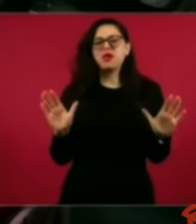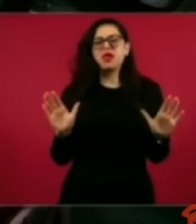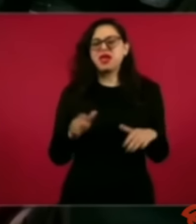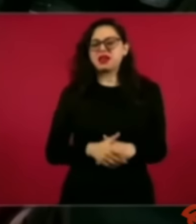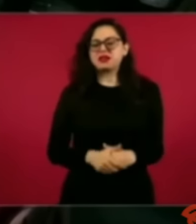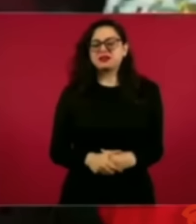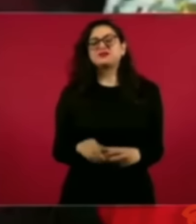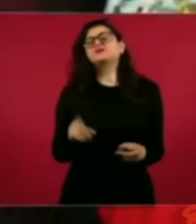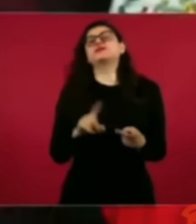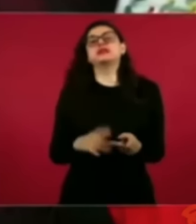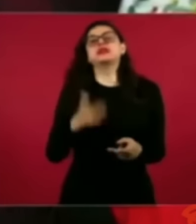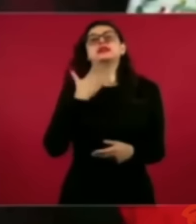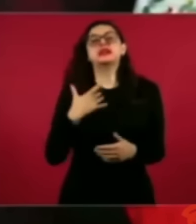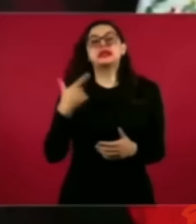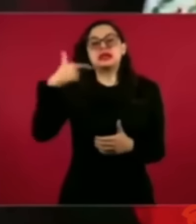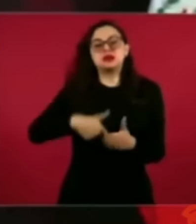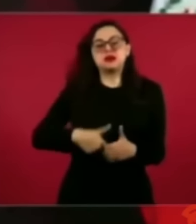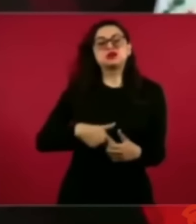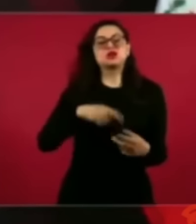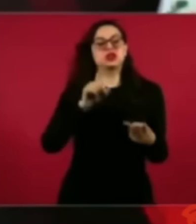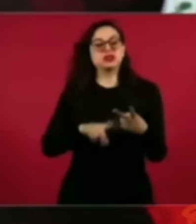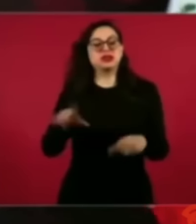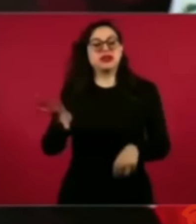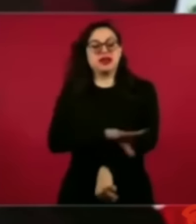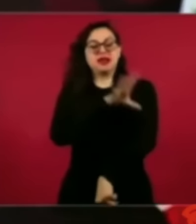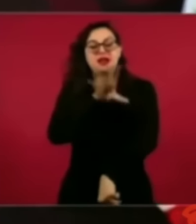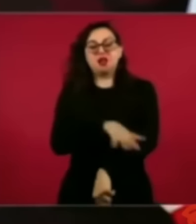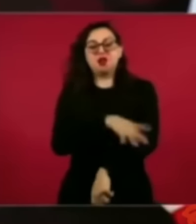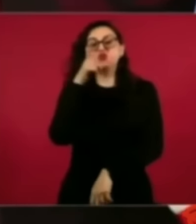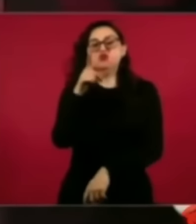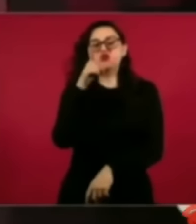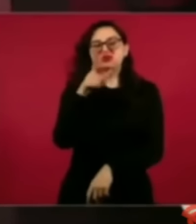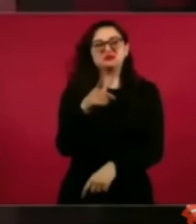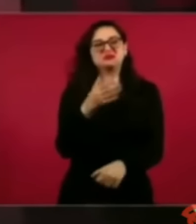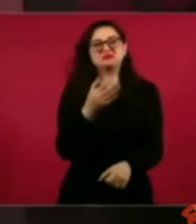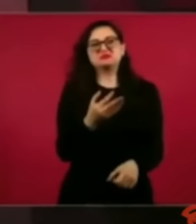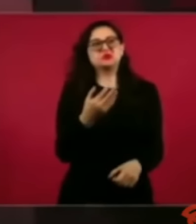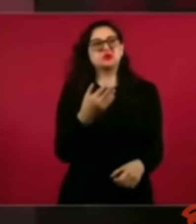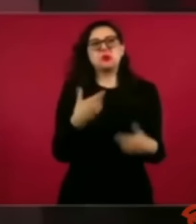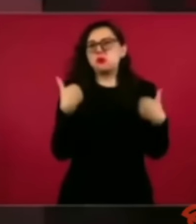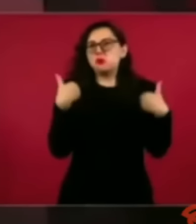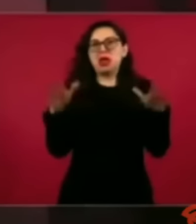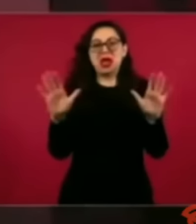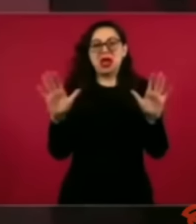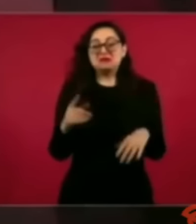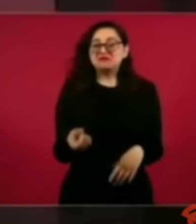costarían el doble de lo que le cuesta al pueblo hoy